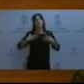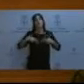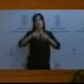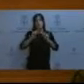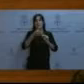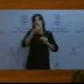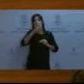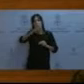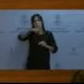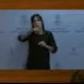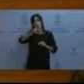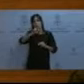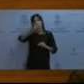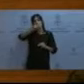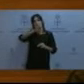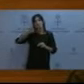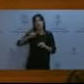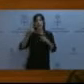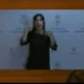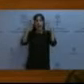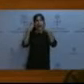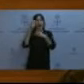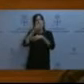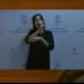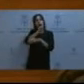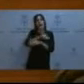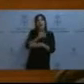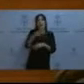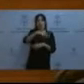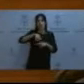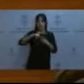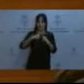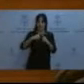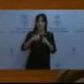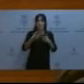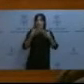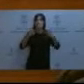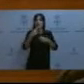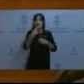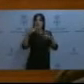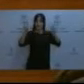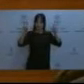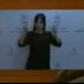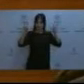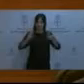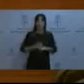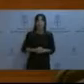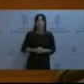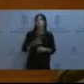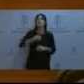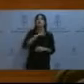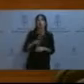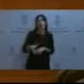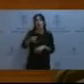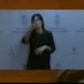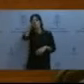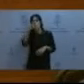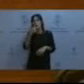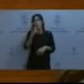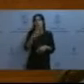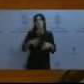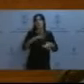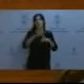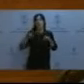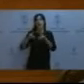joven ganadera de Bullón en el concejo de Tineo, que en un mensaje me decía lo siguiente, abro comillas, nos hartamos de decir que quieren acabar con el campo y